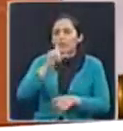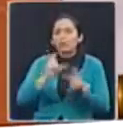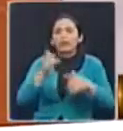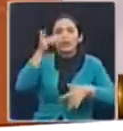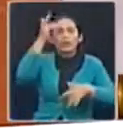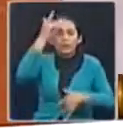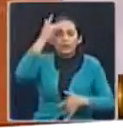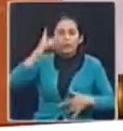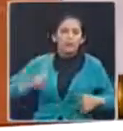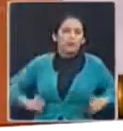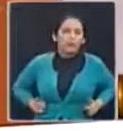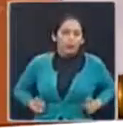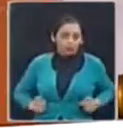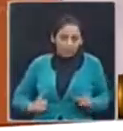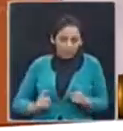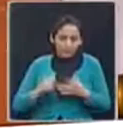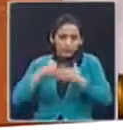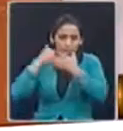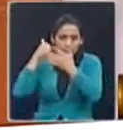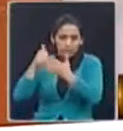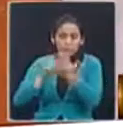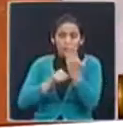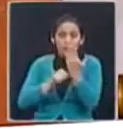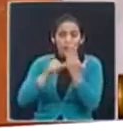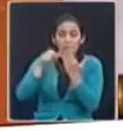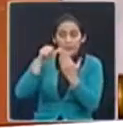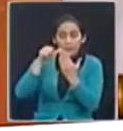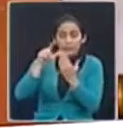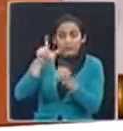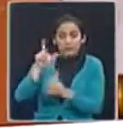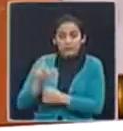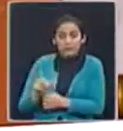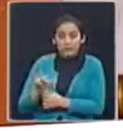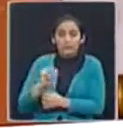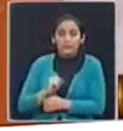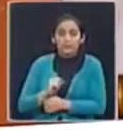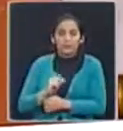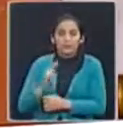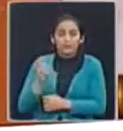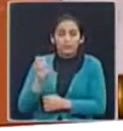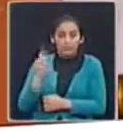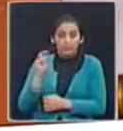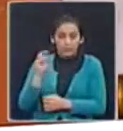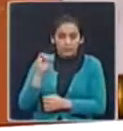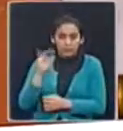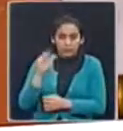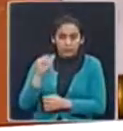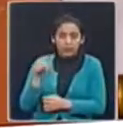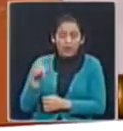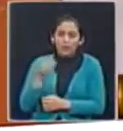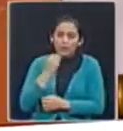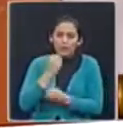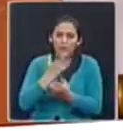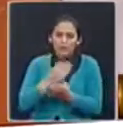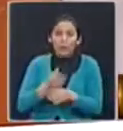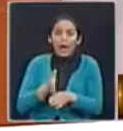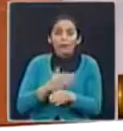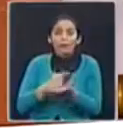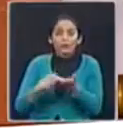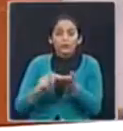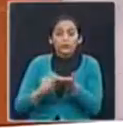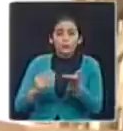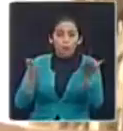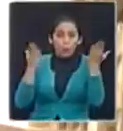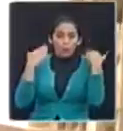Ecuador. Así lo manifestó la ministra del ramo, Verónica Espinosa, quien mantuvo una reunión en Guayaquil con las autoridades de Solca.